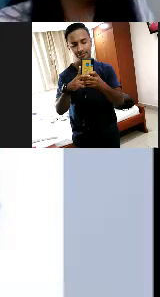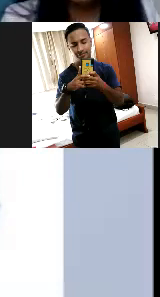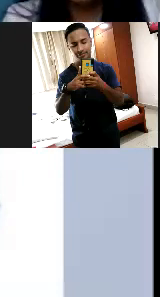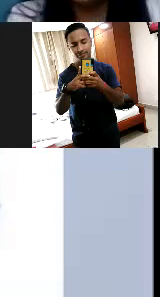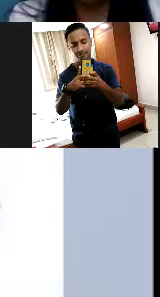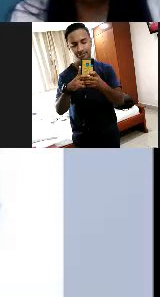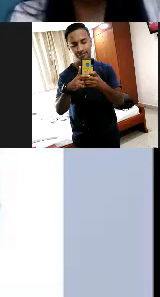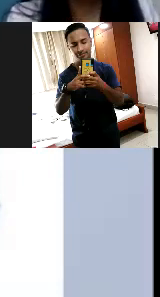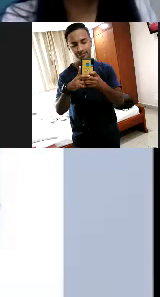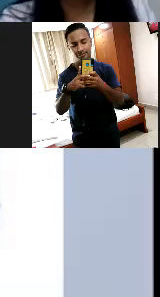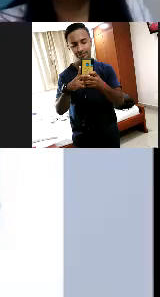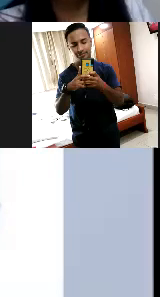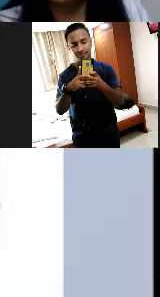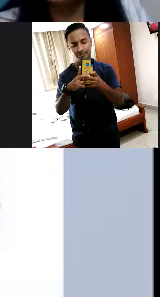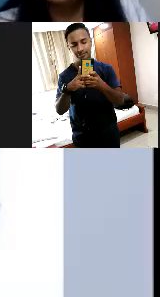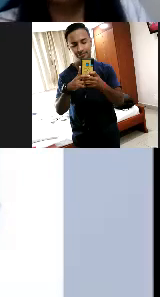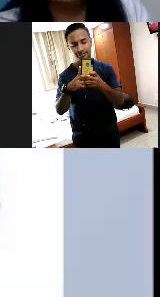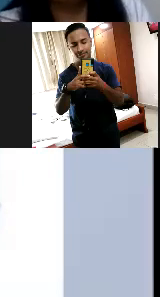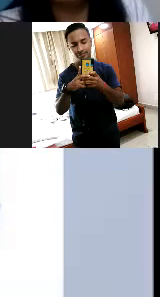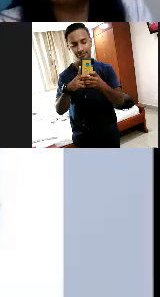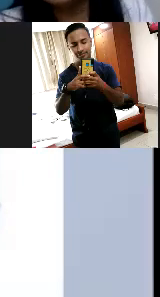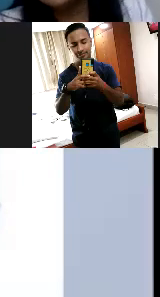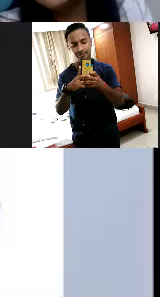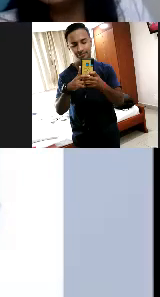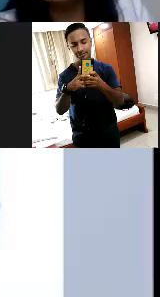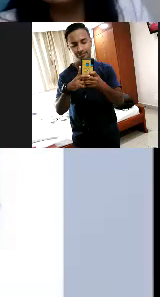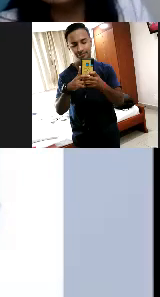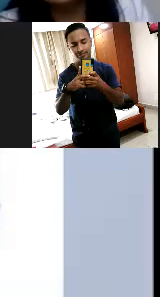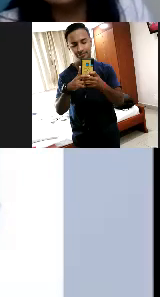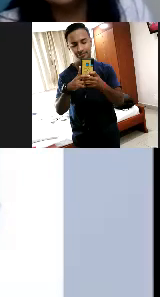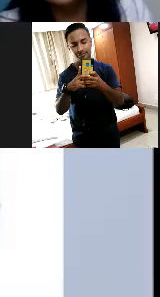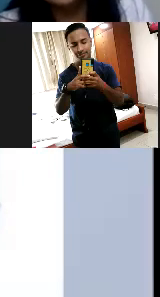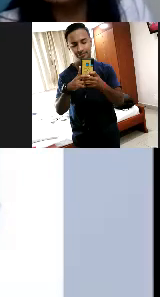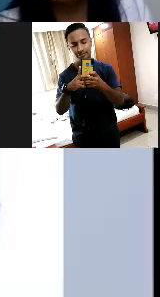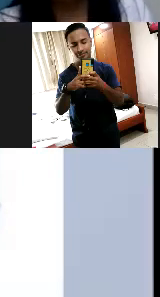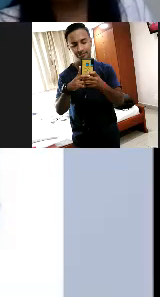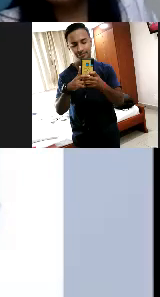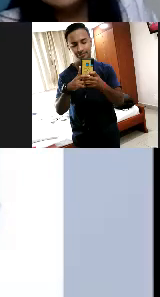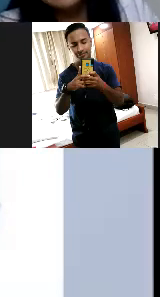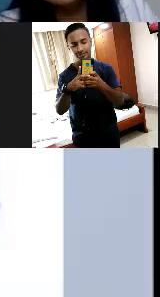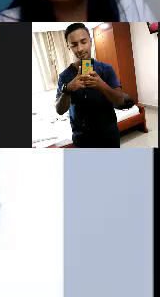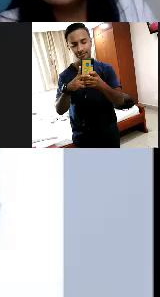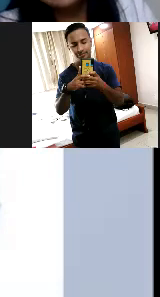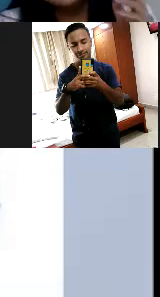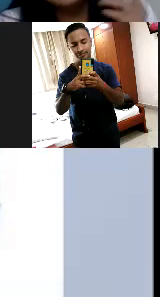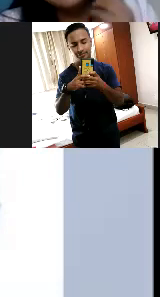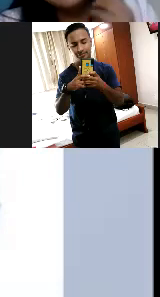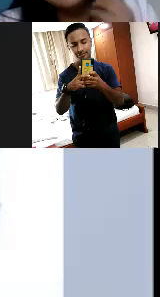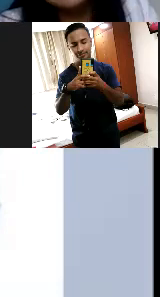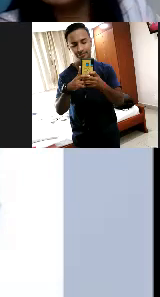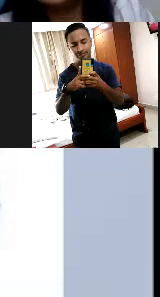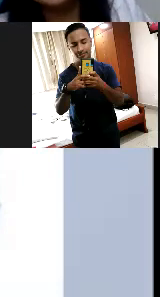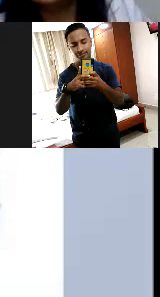cuando en terapia intensiva se programa para 24, para 32 horas y la máquina